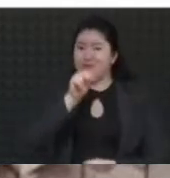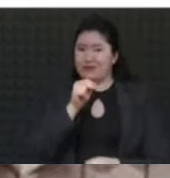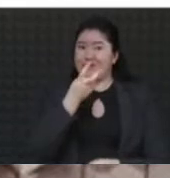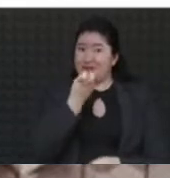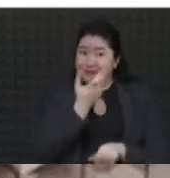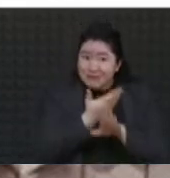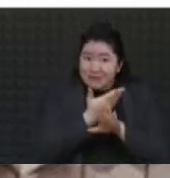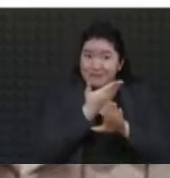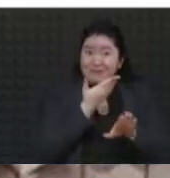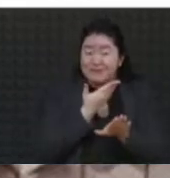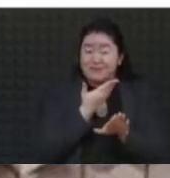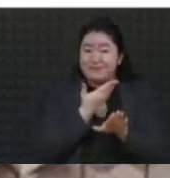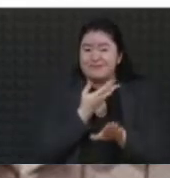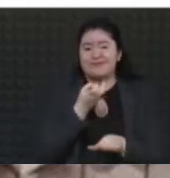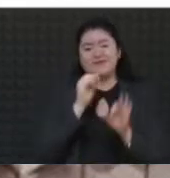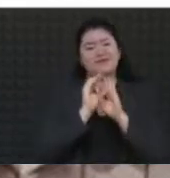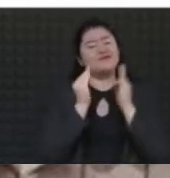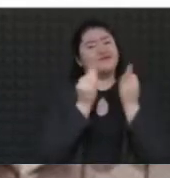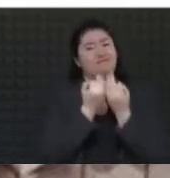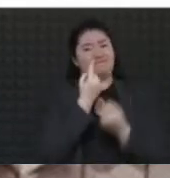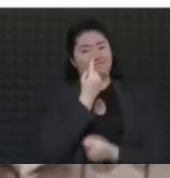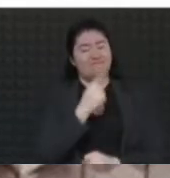las configuraciones. Adelante.